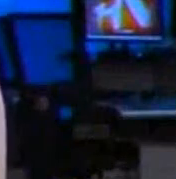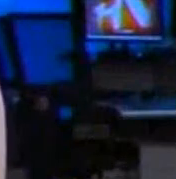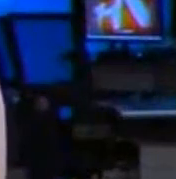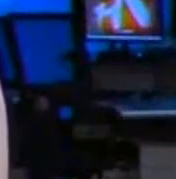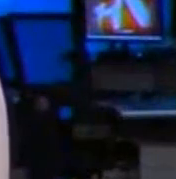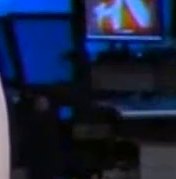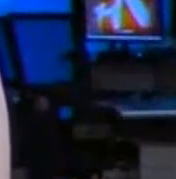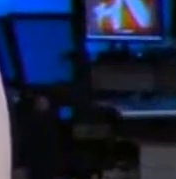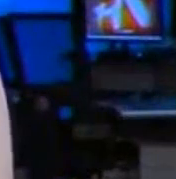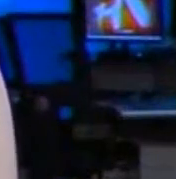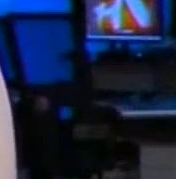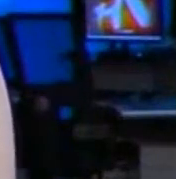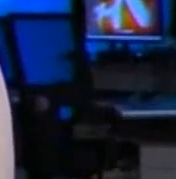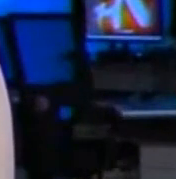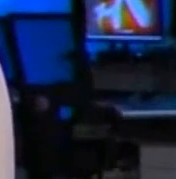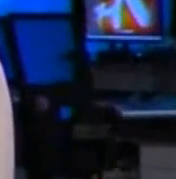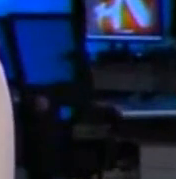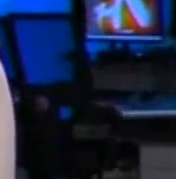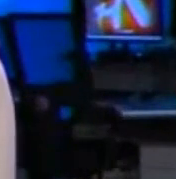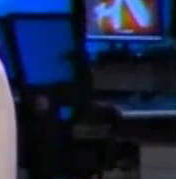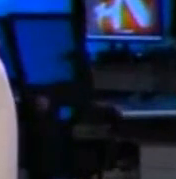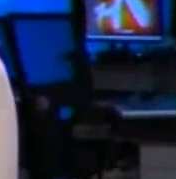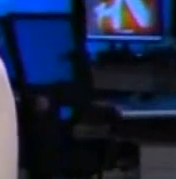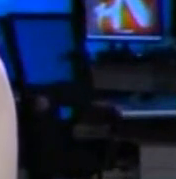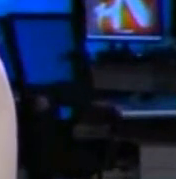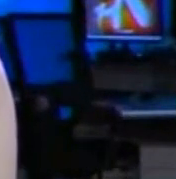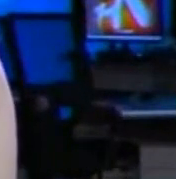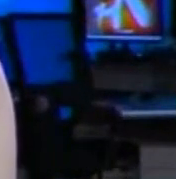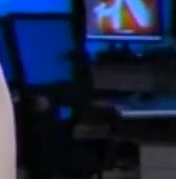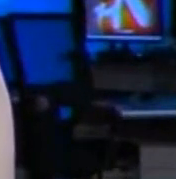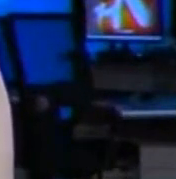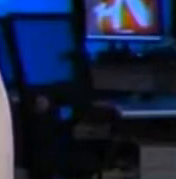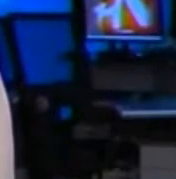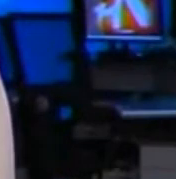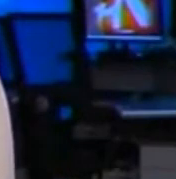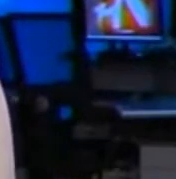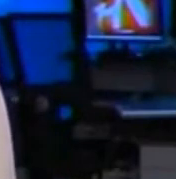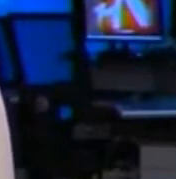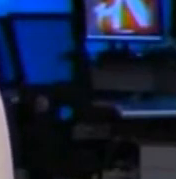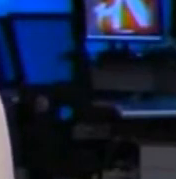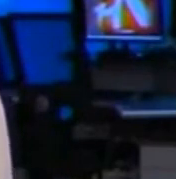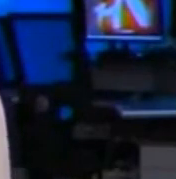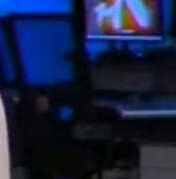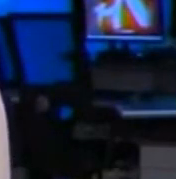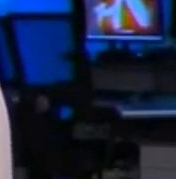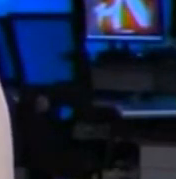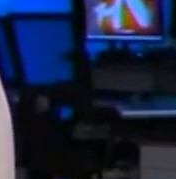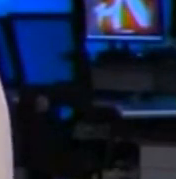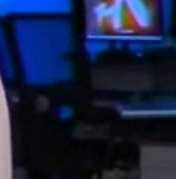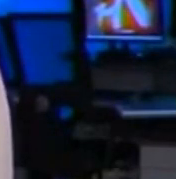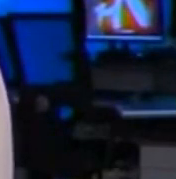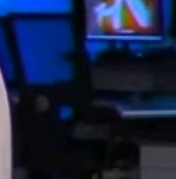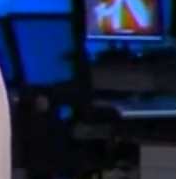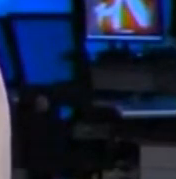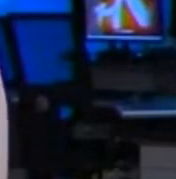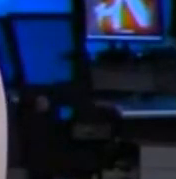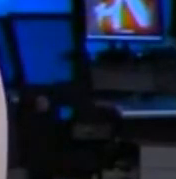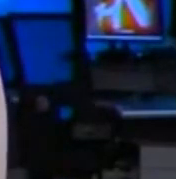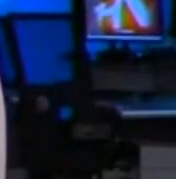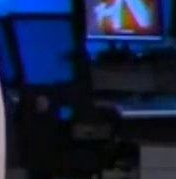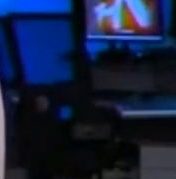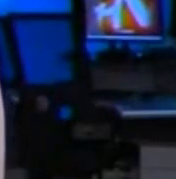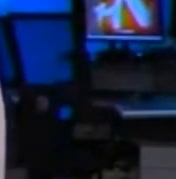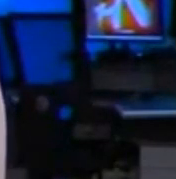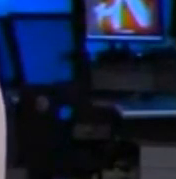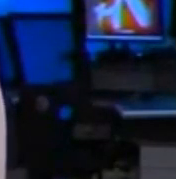Nuevamente un encendido y polémico show discotequero tuvo este martes un grupo de estudiantes. Esta vez fueron los mechones de la Universidad de Tarapacá